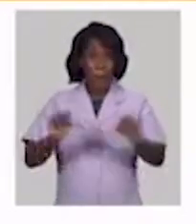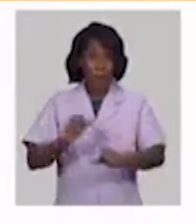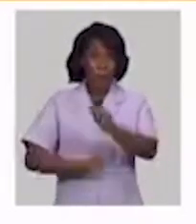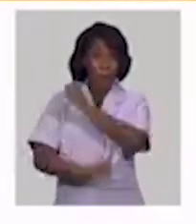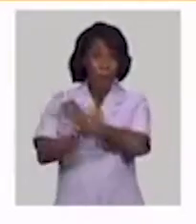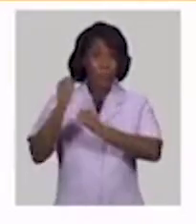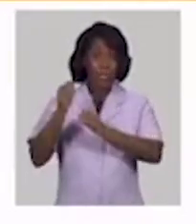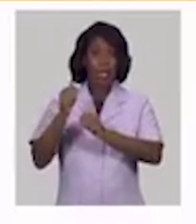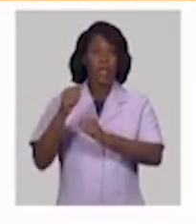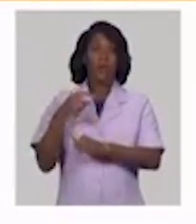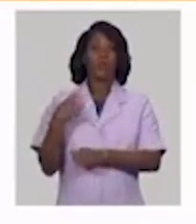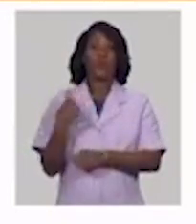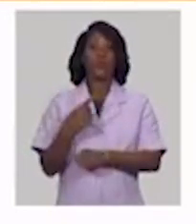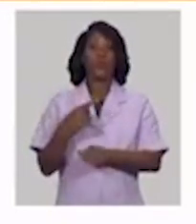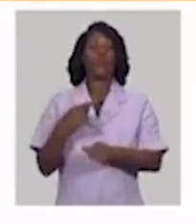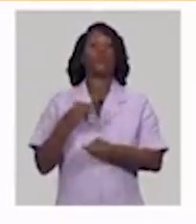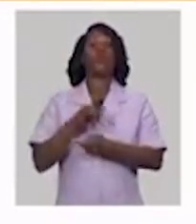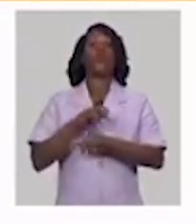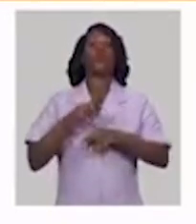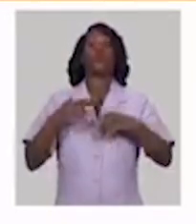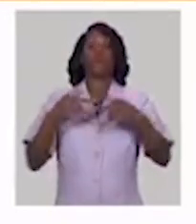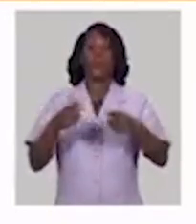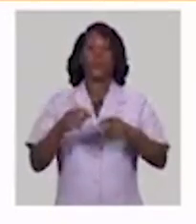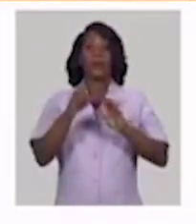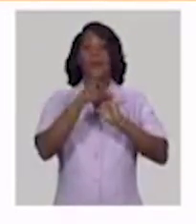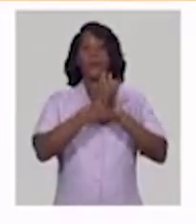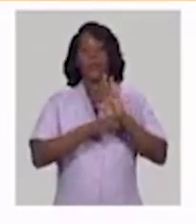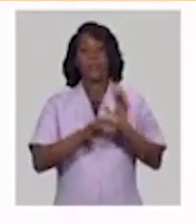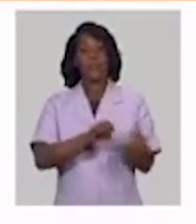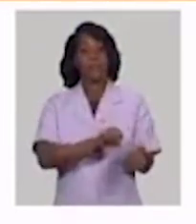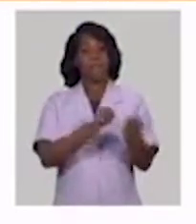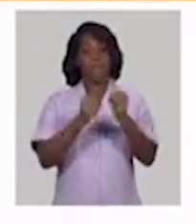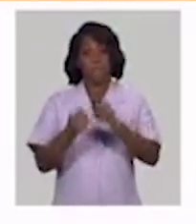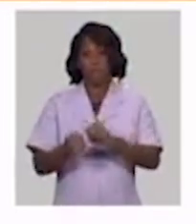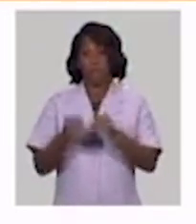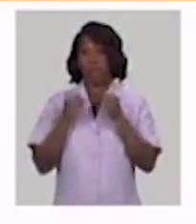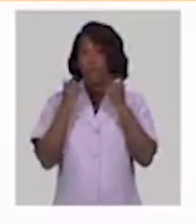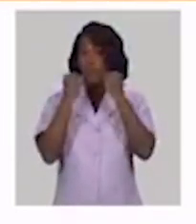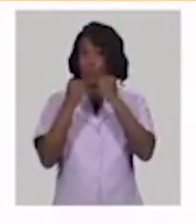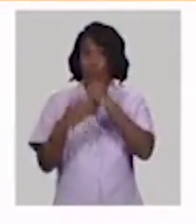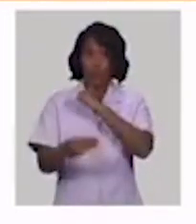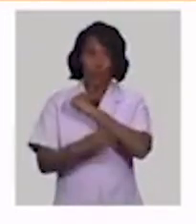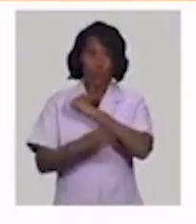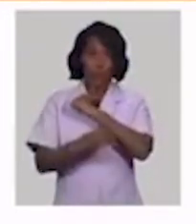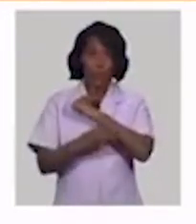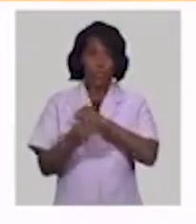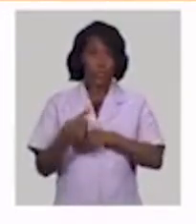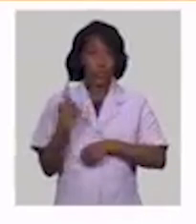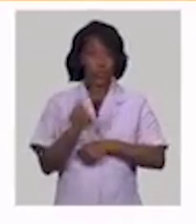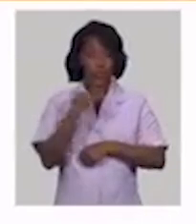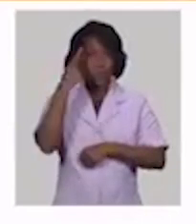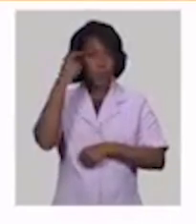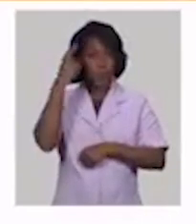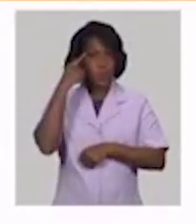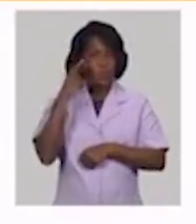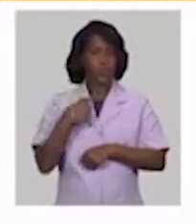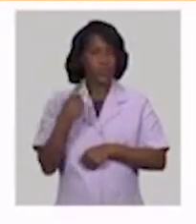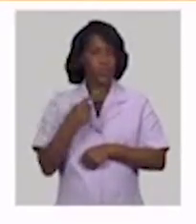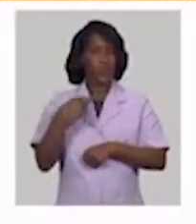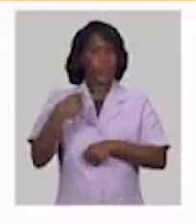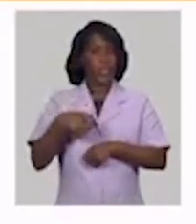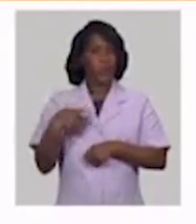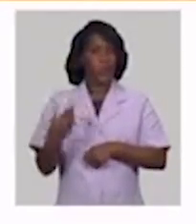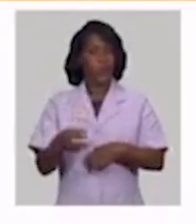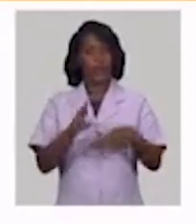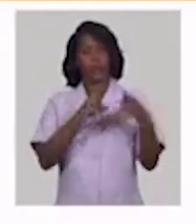mejor que incorporar otras medidas. Y estamos seguros que nosotros, si actuamos con la